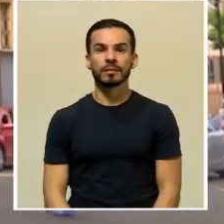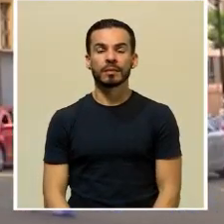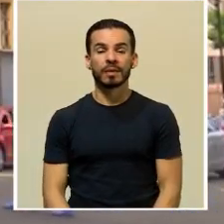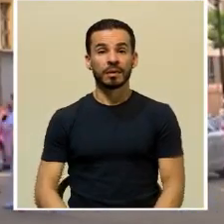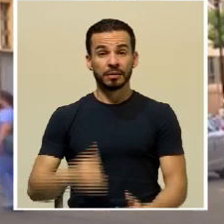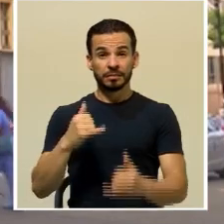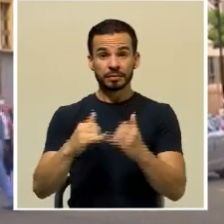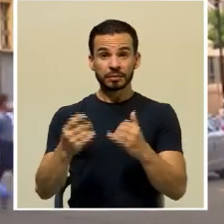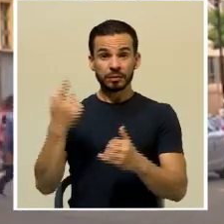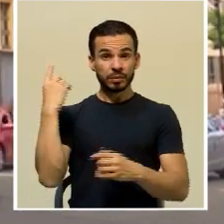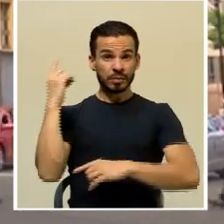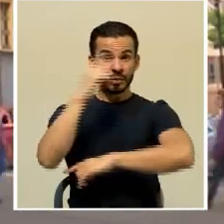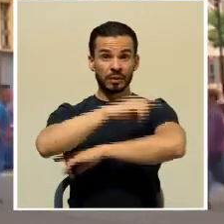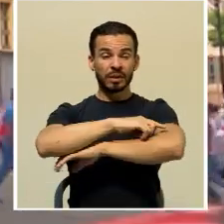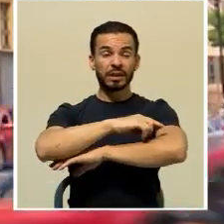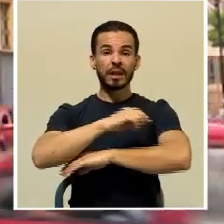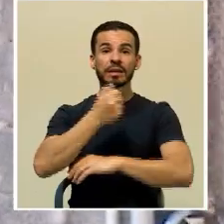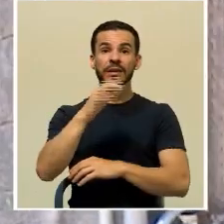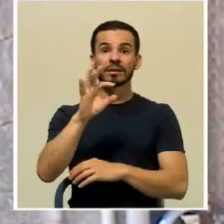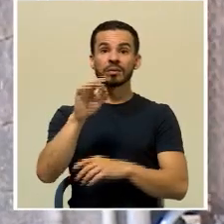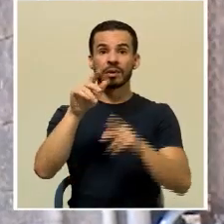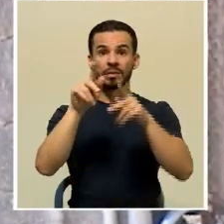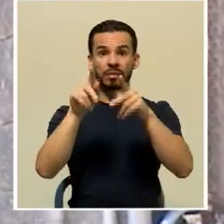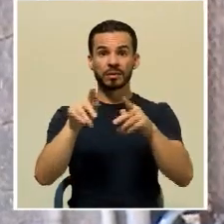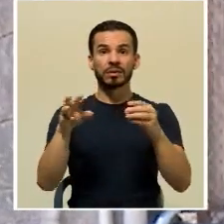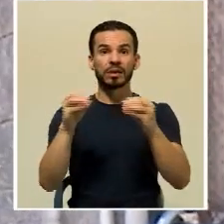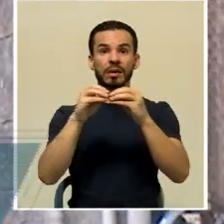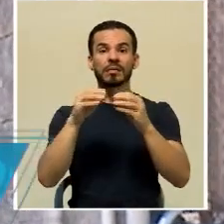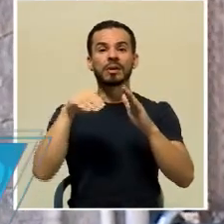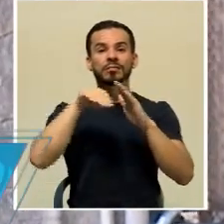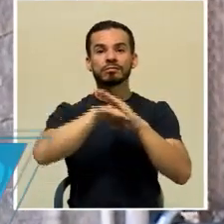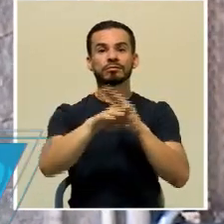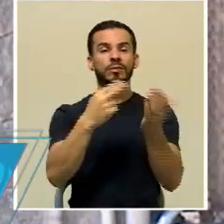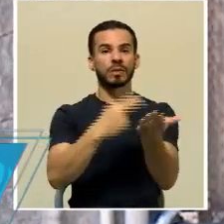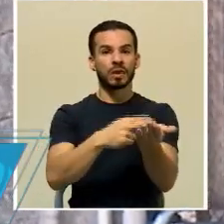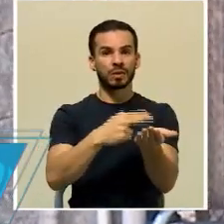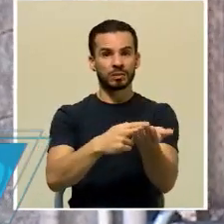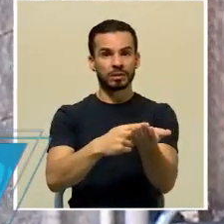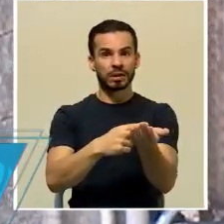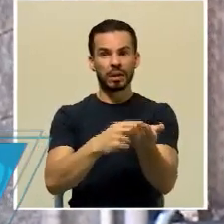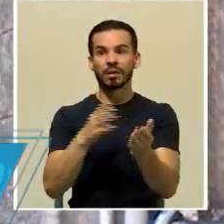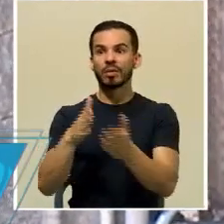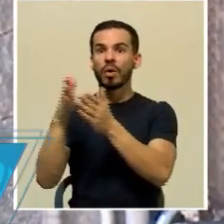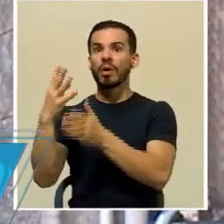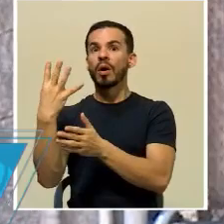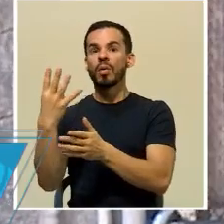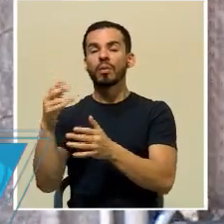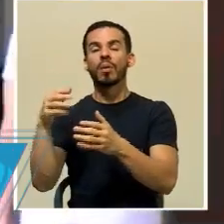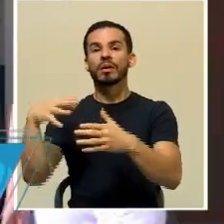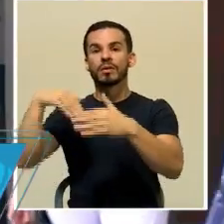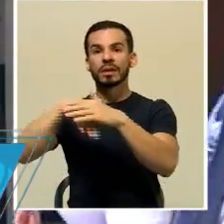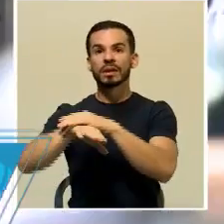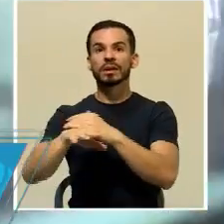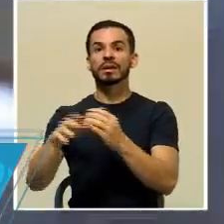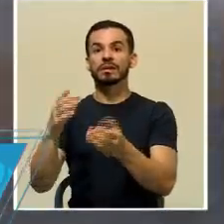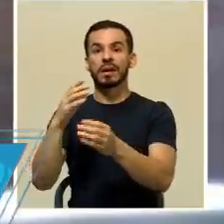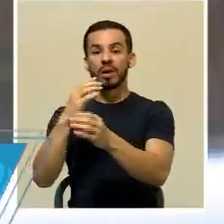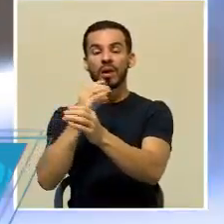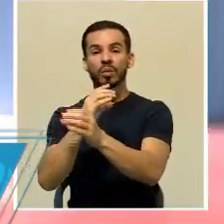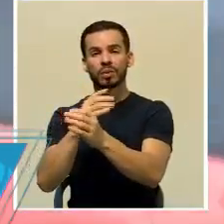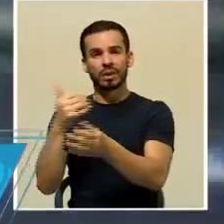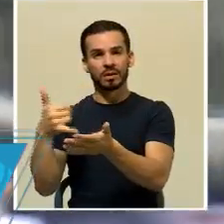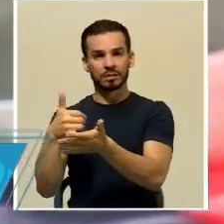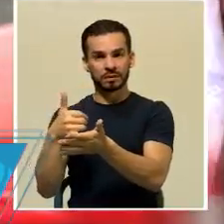En las últimas 24 horas, 19 personas más fueron hospitalizadas y otras 4 ingresaron a una unidad de